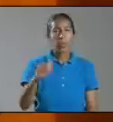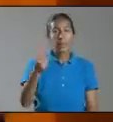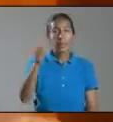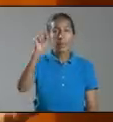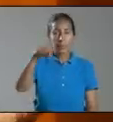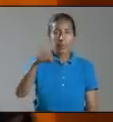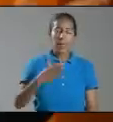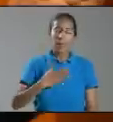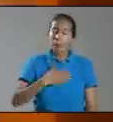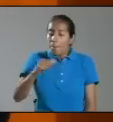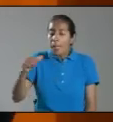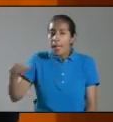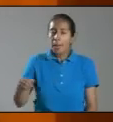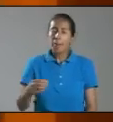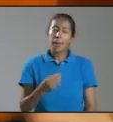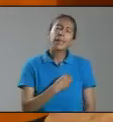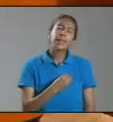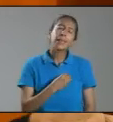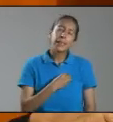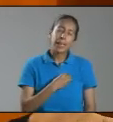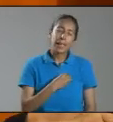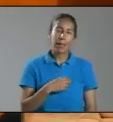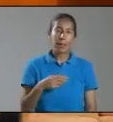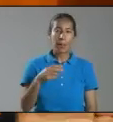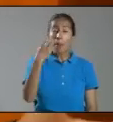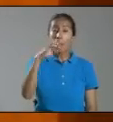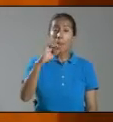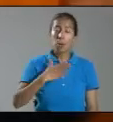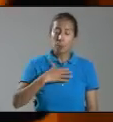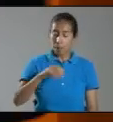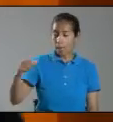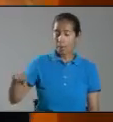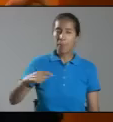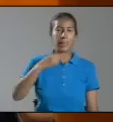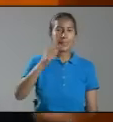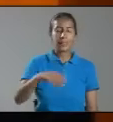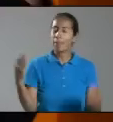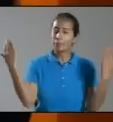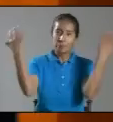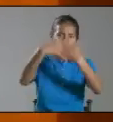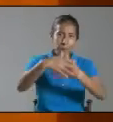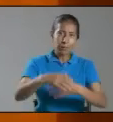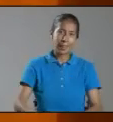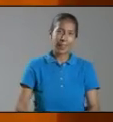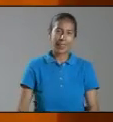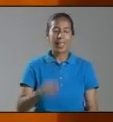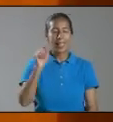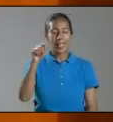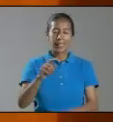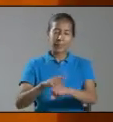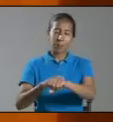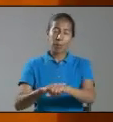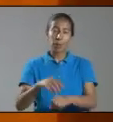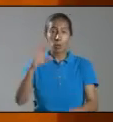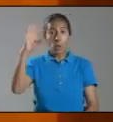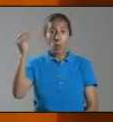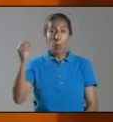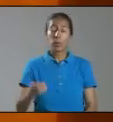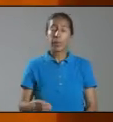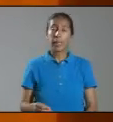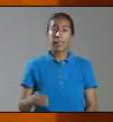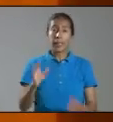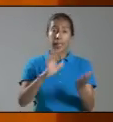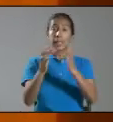mi alma quisiera, pero mi alma está bateando en ese momento, porque solo hay un camino, es el sufrimiento. Padre, si